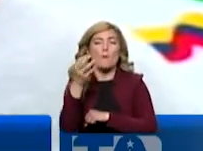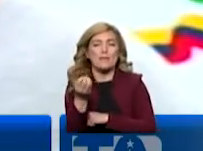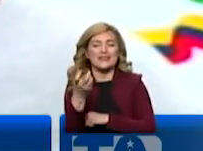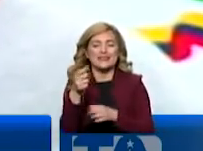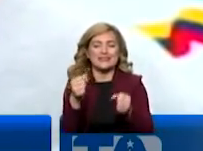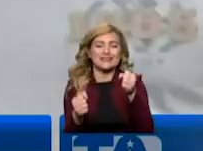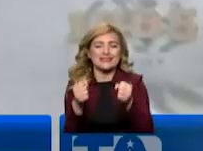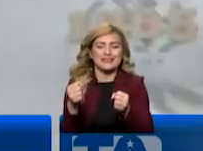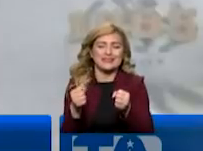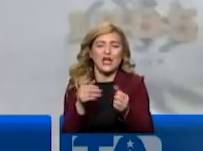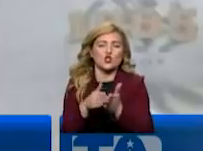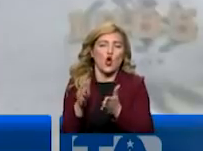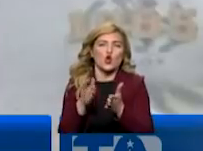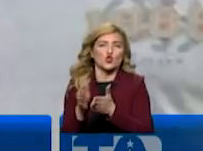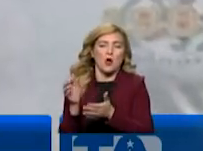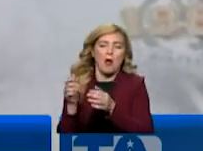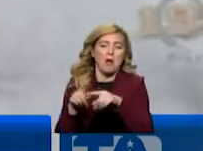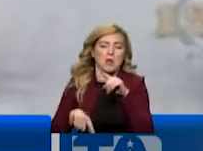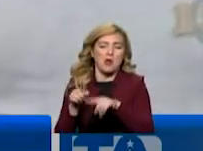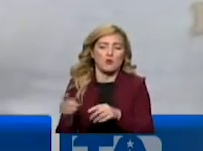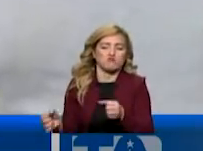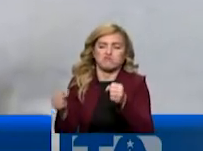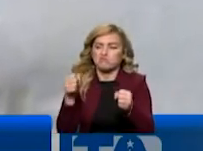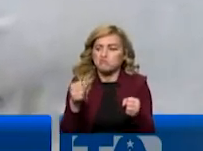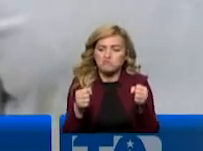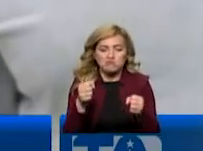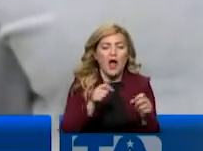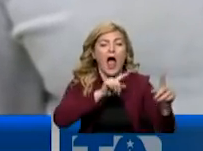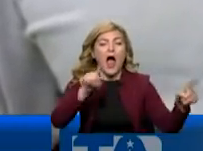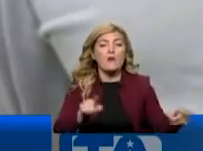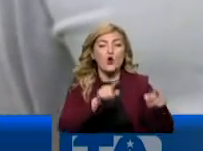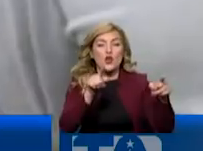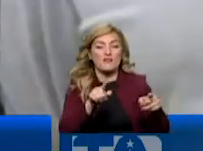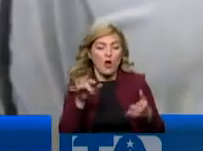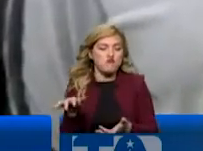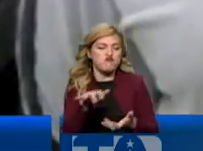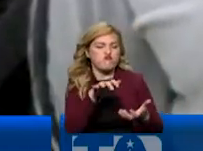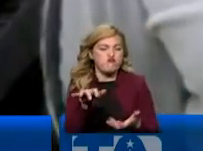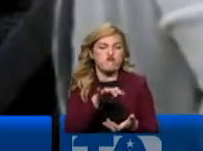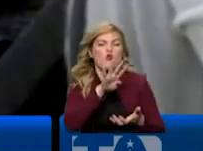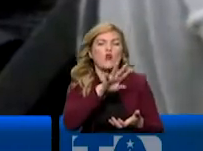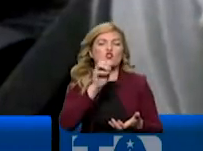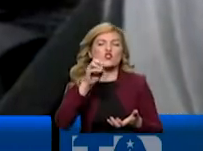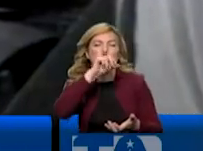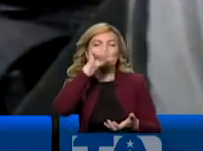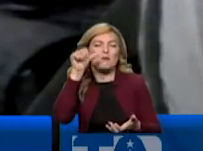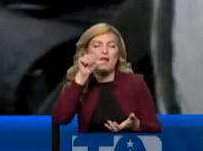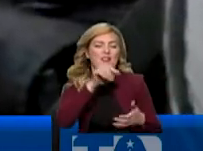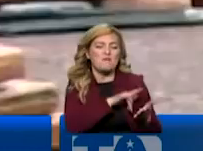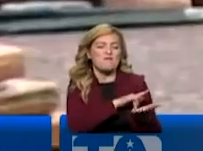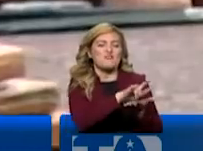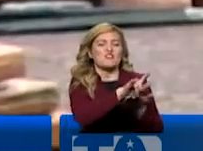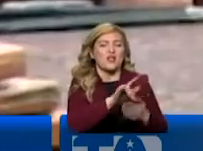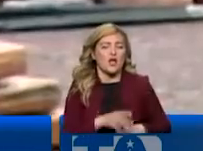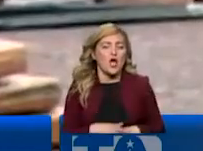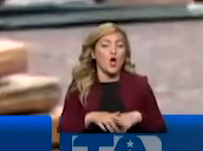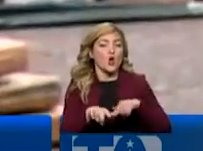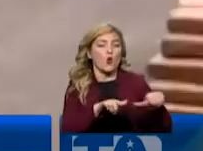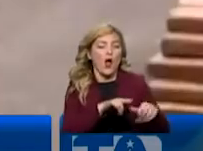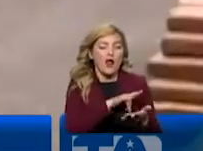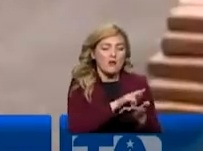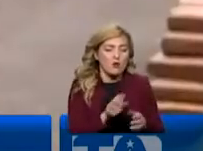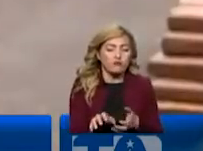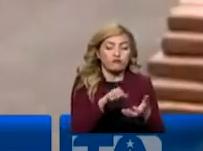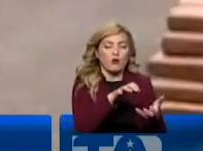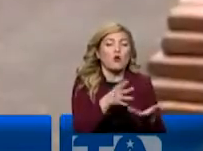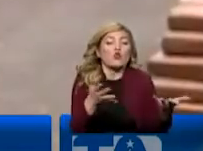camioneta con su socio mientras llenaban una avioneta con 400 bloques de cocaína en una pista del Empalme, droga destinada al cartel de